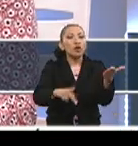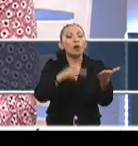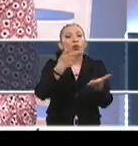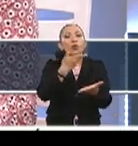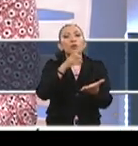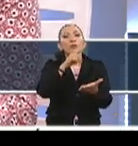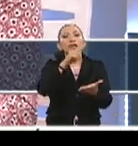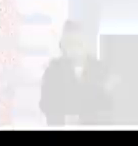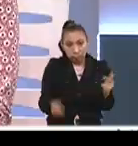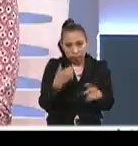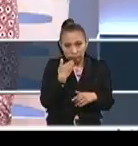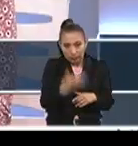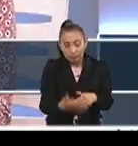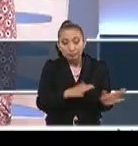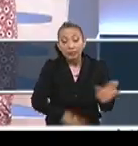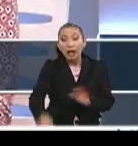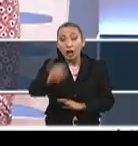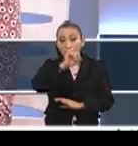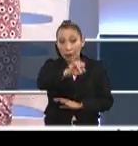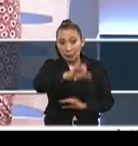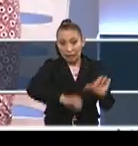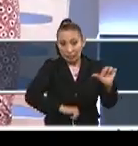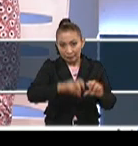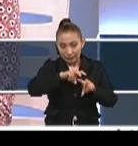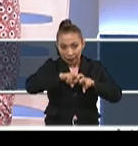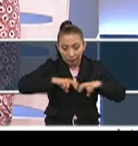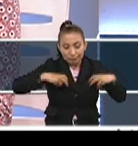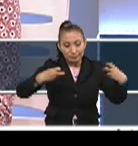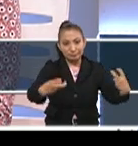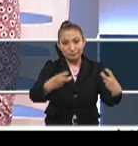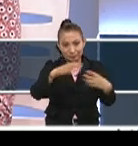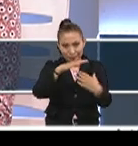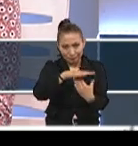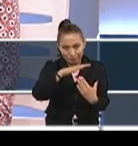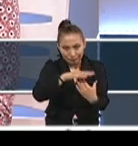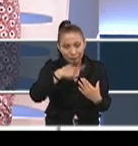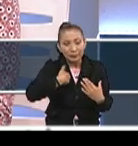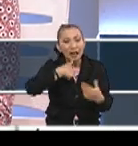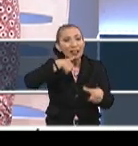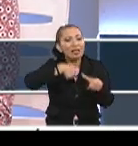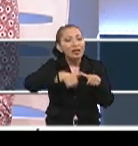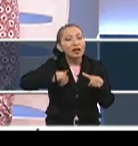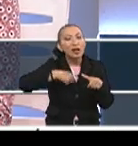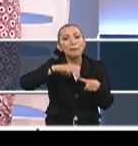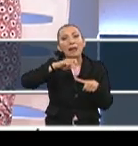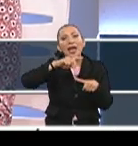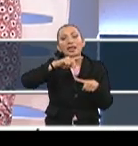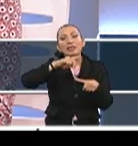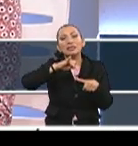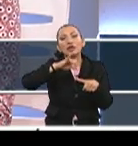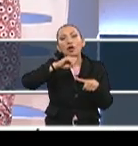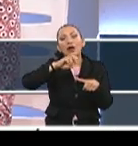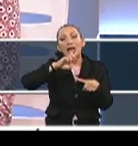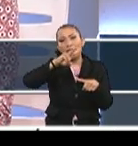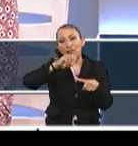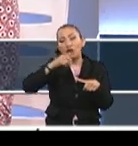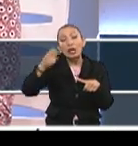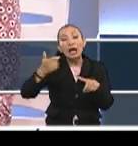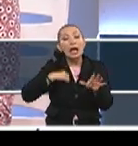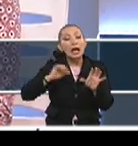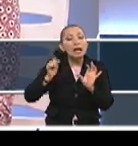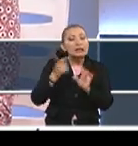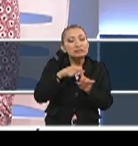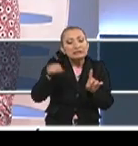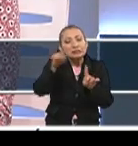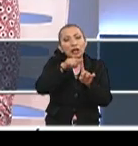Eco sobre la Edad Media. El día jueves tendremos una mesa sobre las letras del medioevo. Se hablará sobre el ciclo